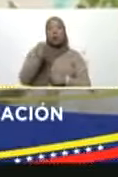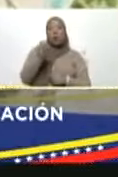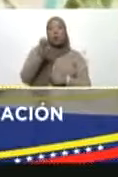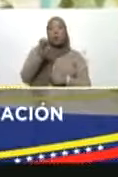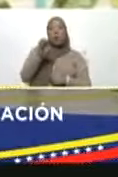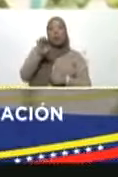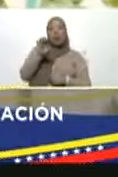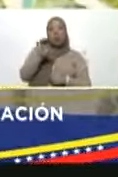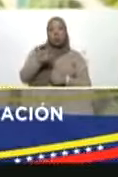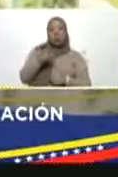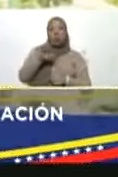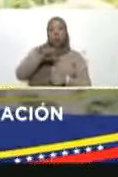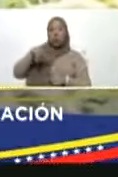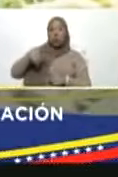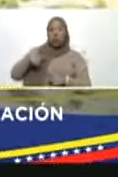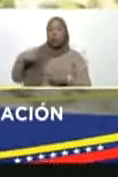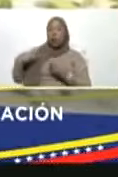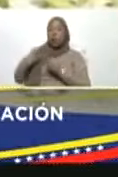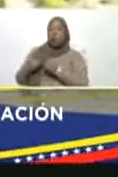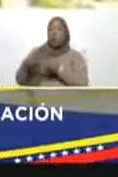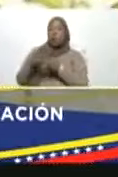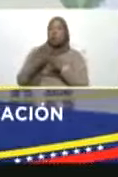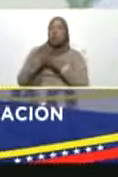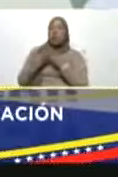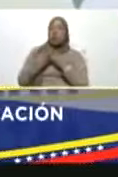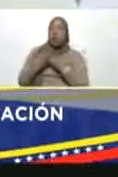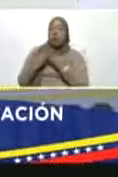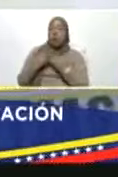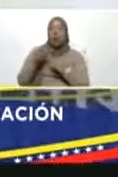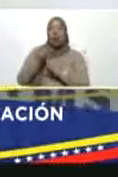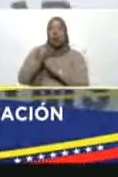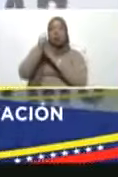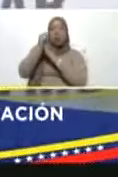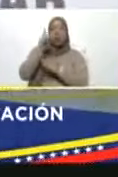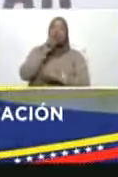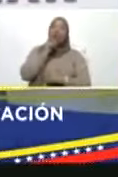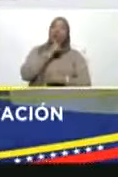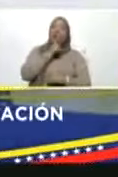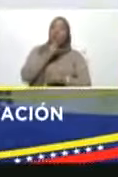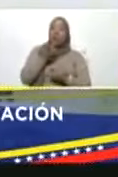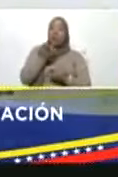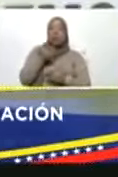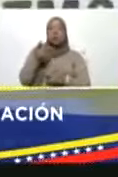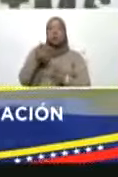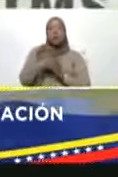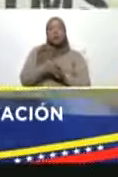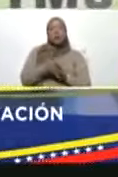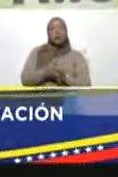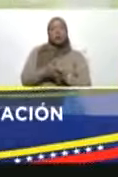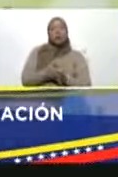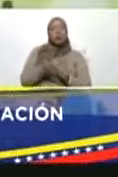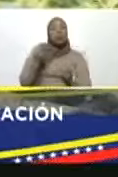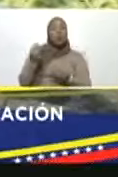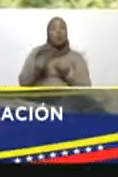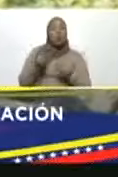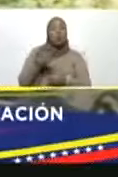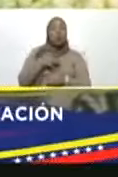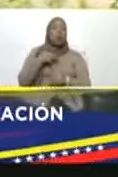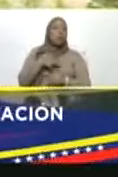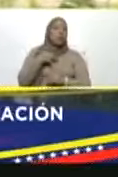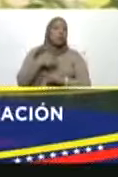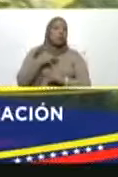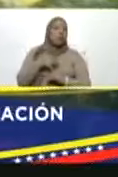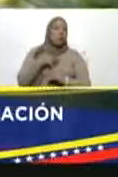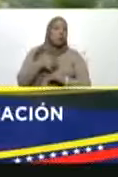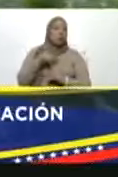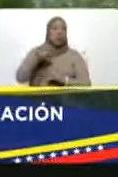acá que nos acompaña, que ella nos diga su nombre, qué significa su nombre y cómo tú te sientes